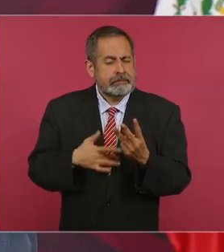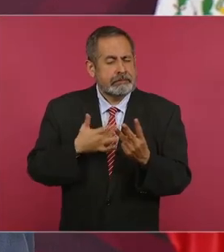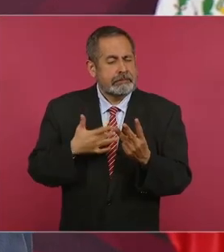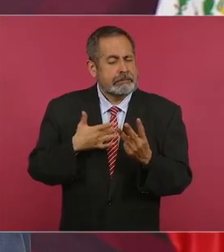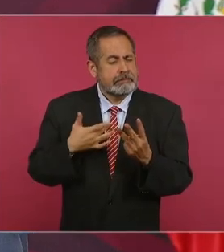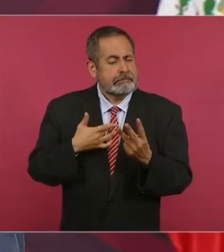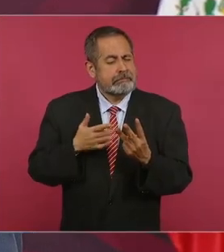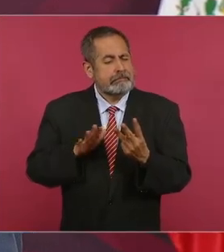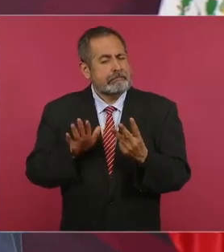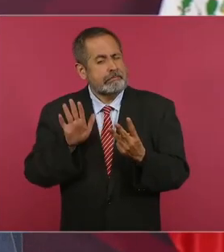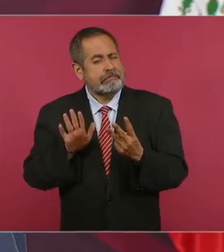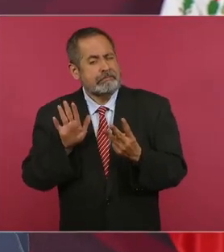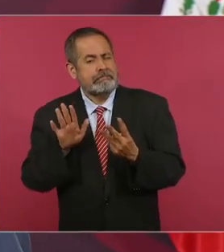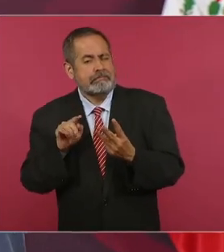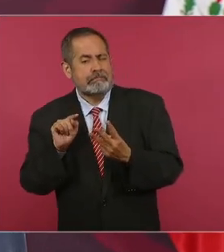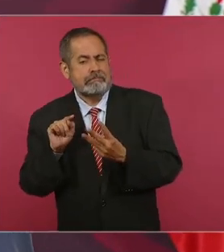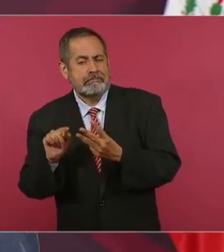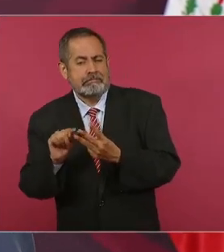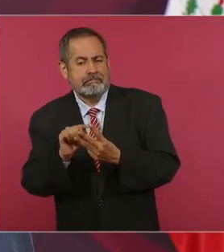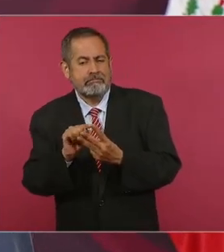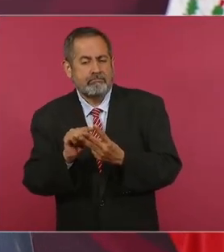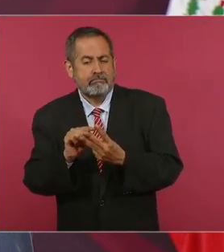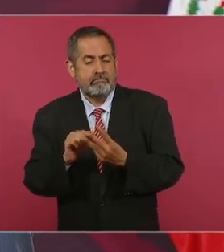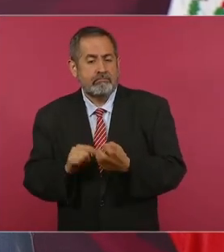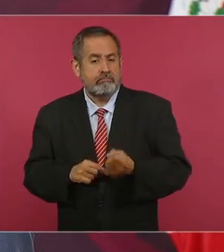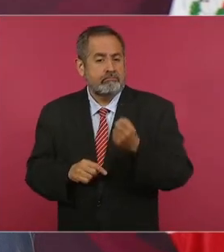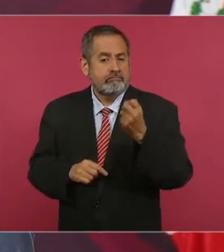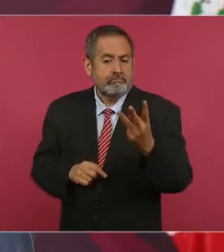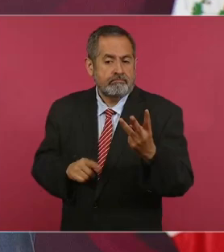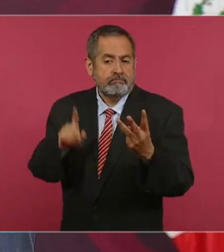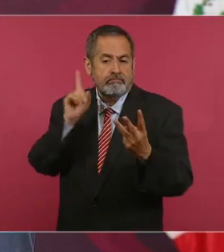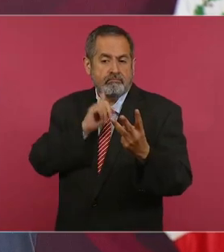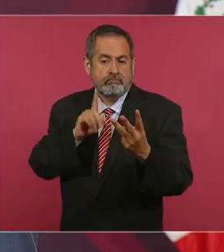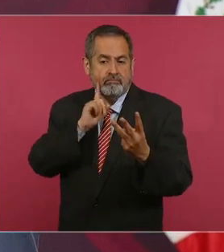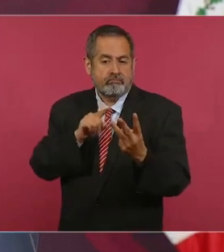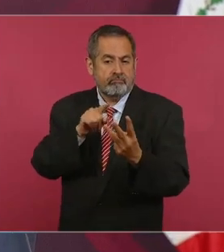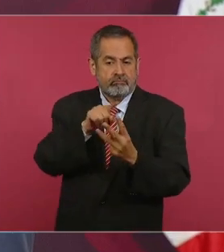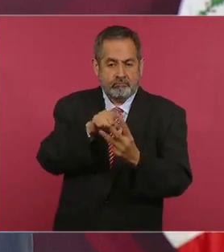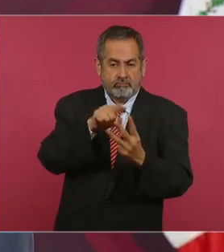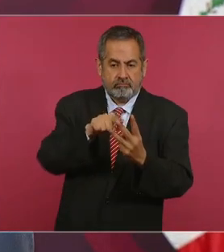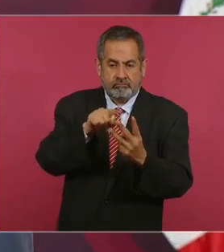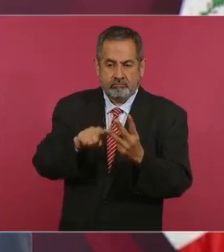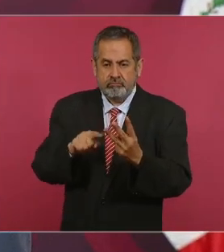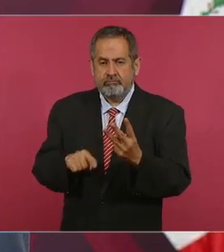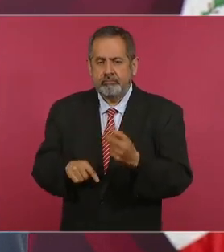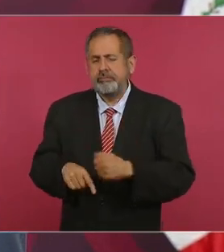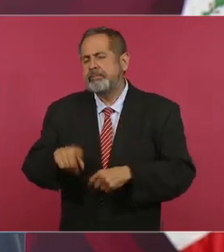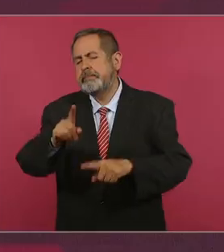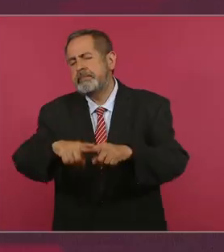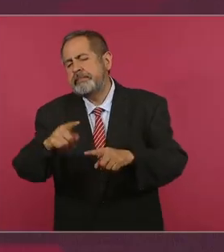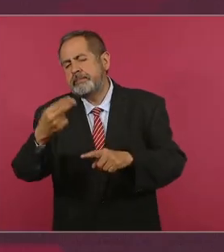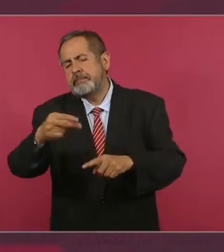inclinando por presentar tres mujeres. ¿Quién es, presidente?